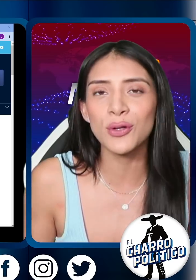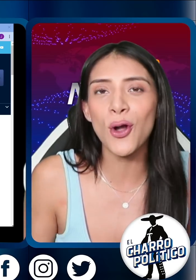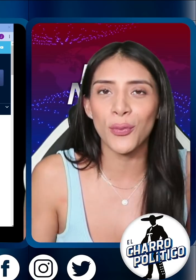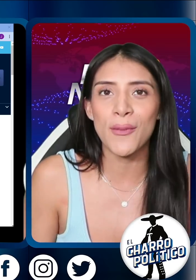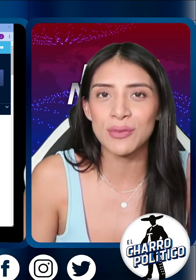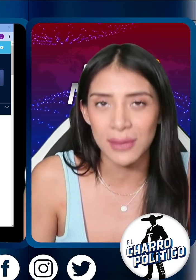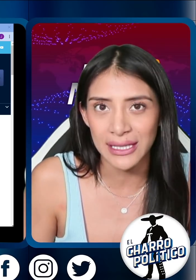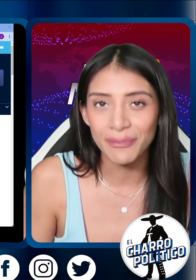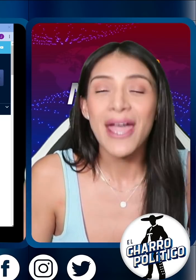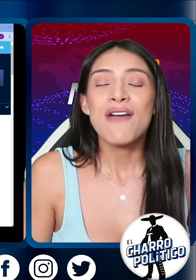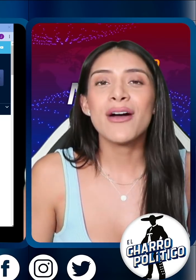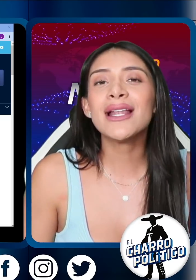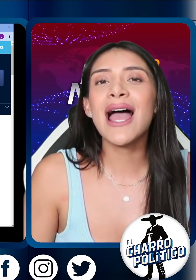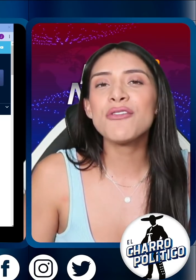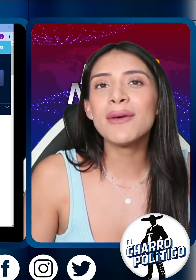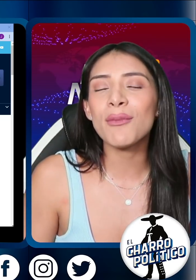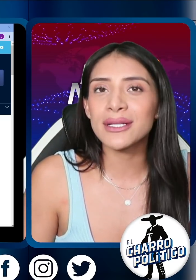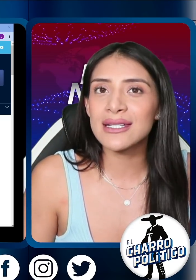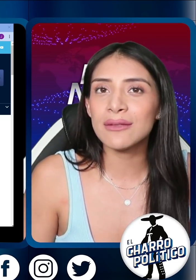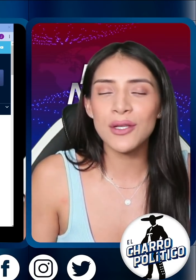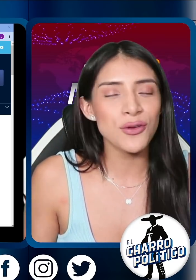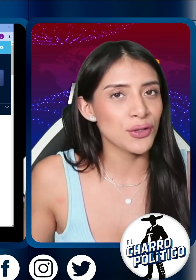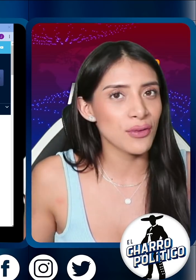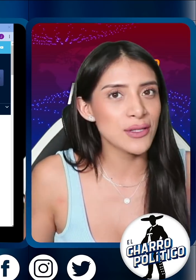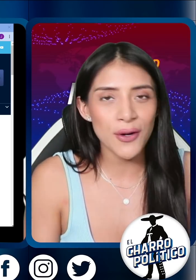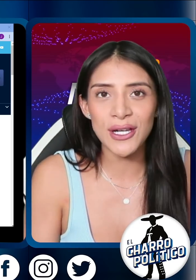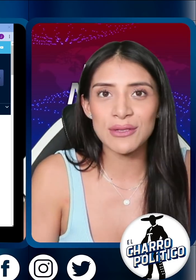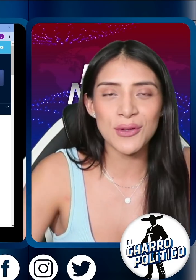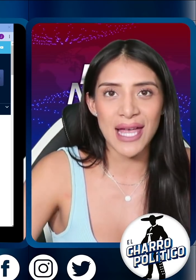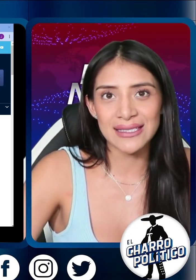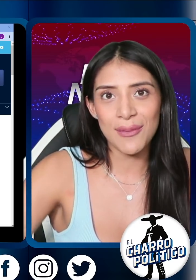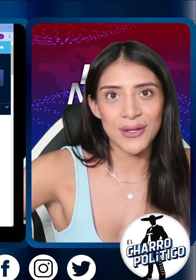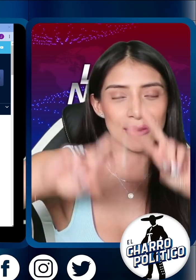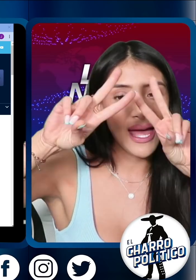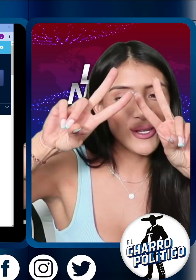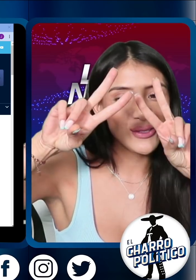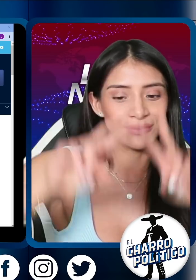gordo, pues no lo podemos permitir. Familia, ayúdame a compartir este video. Yo soy Juncal Solano y nos vemos hasta la próxima. Adiós.